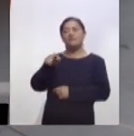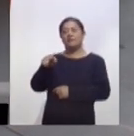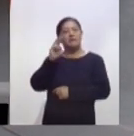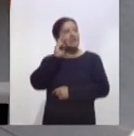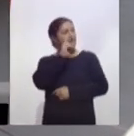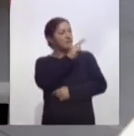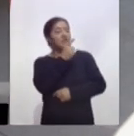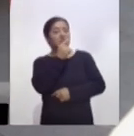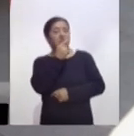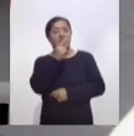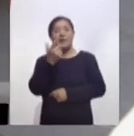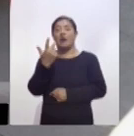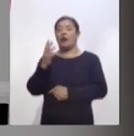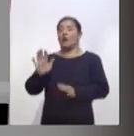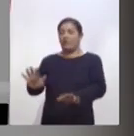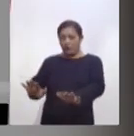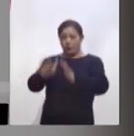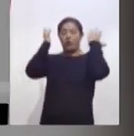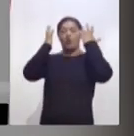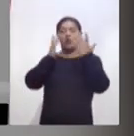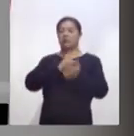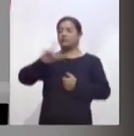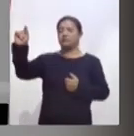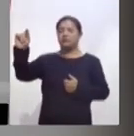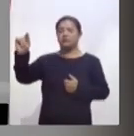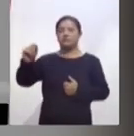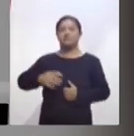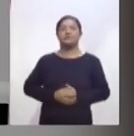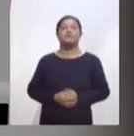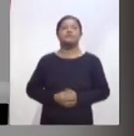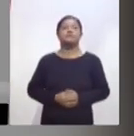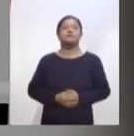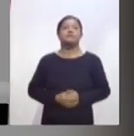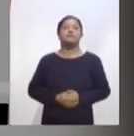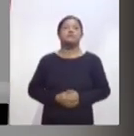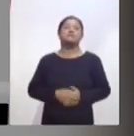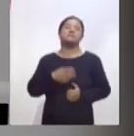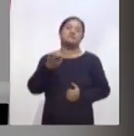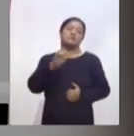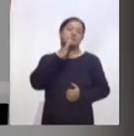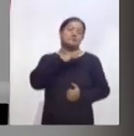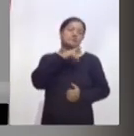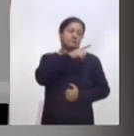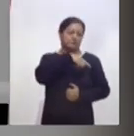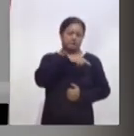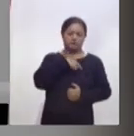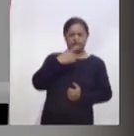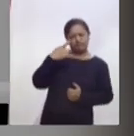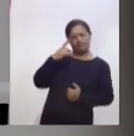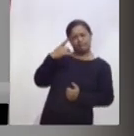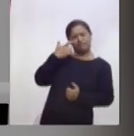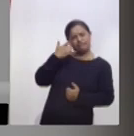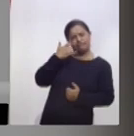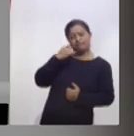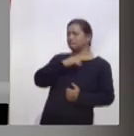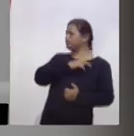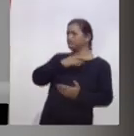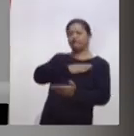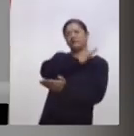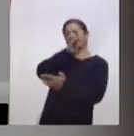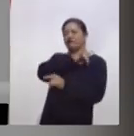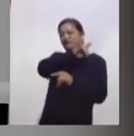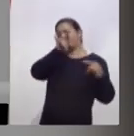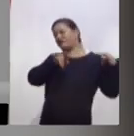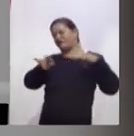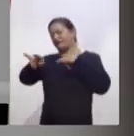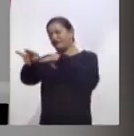intentó retirarse a exceso de velocidad. Siendo un comportamiento reticente hacia la autoridad, los elementos procedieron a detener al conductor para realizar